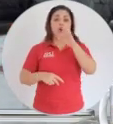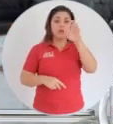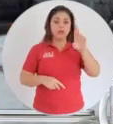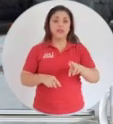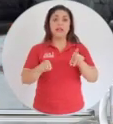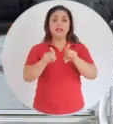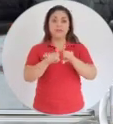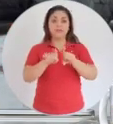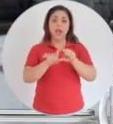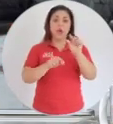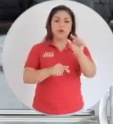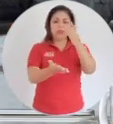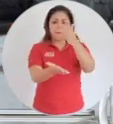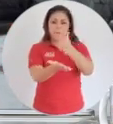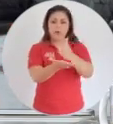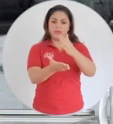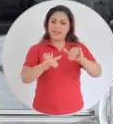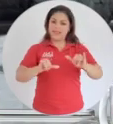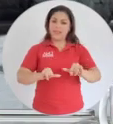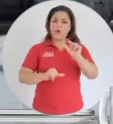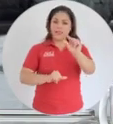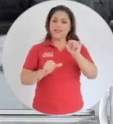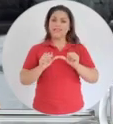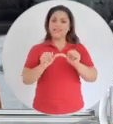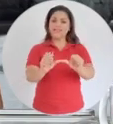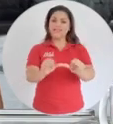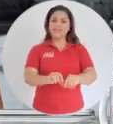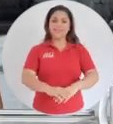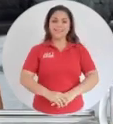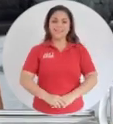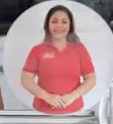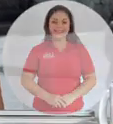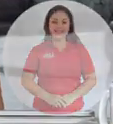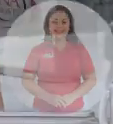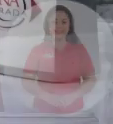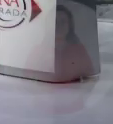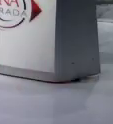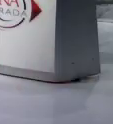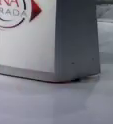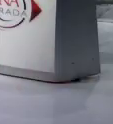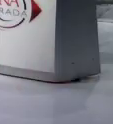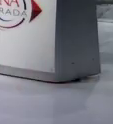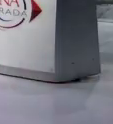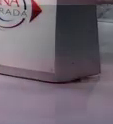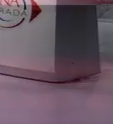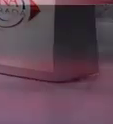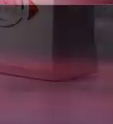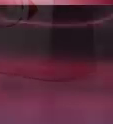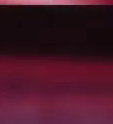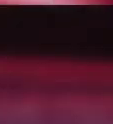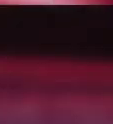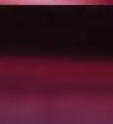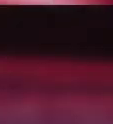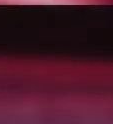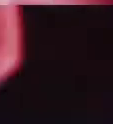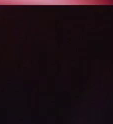vamos a hablar un poco más en detalle de este tema después de la pausa. Quédese con una mirada que ya regresamos.